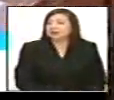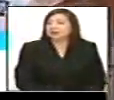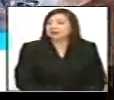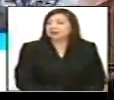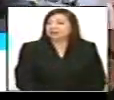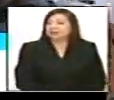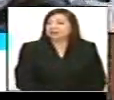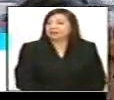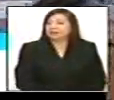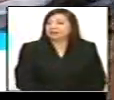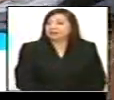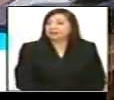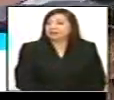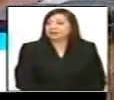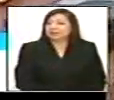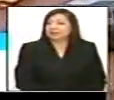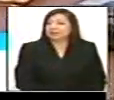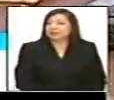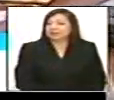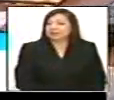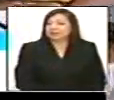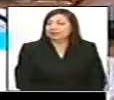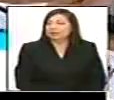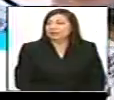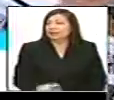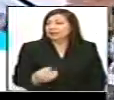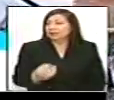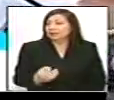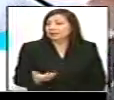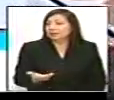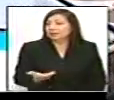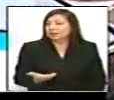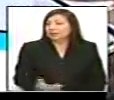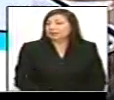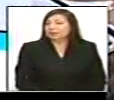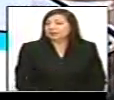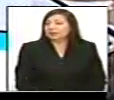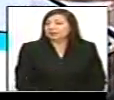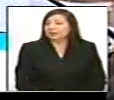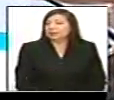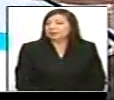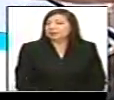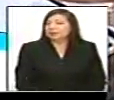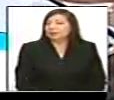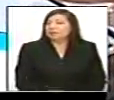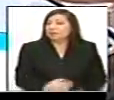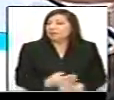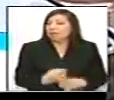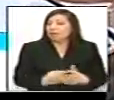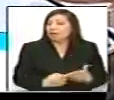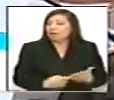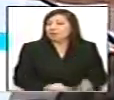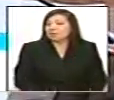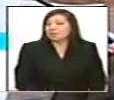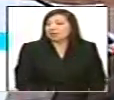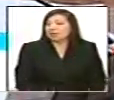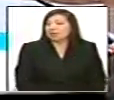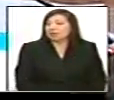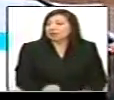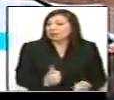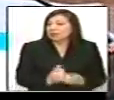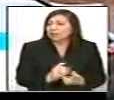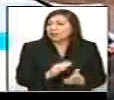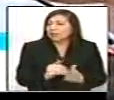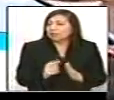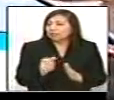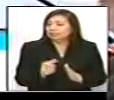señora congresista. En verdad, efectivamente se había fijado como metodología de que la intervención de